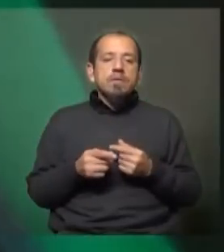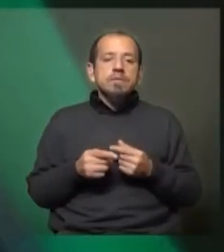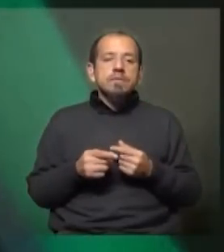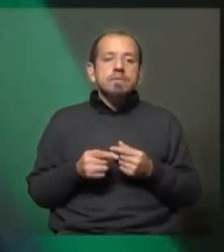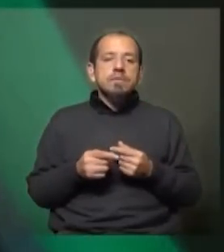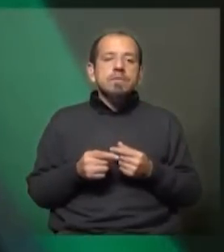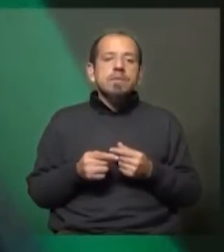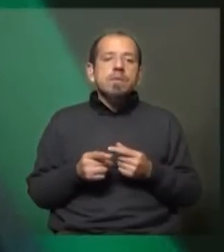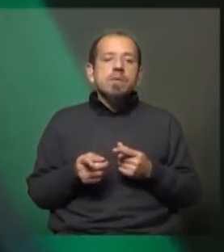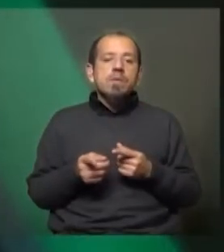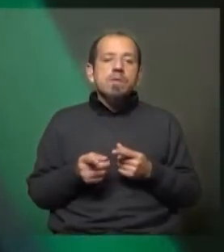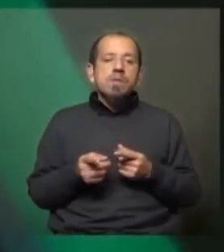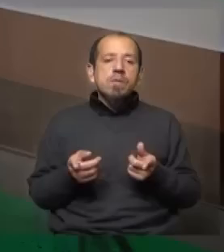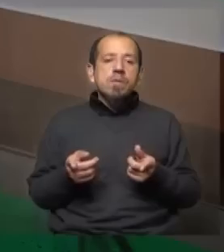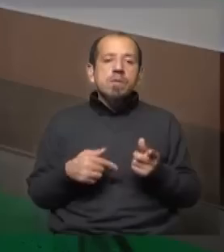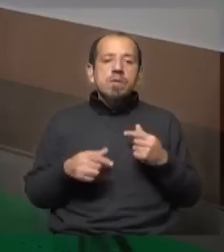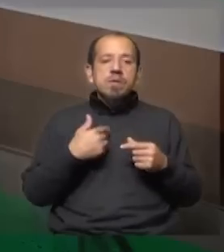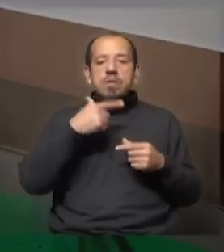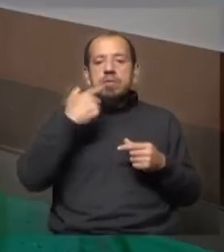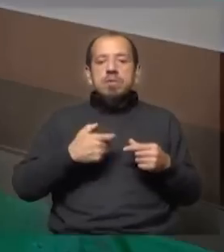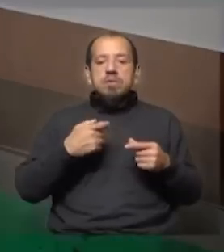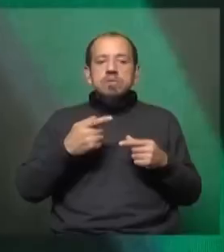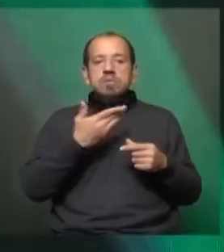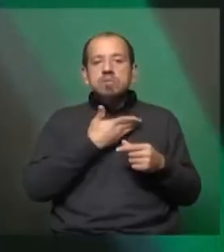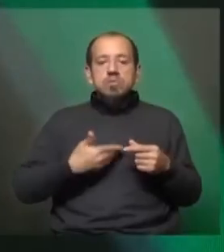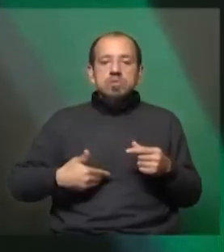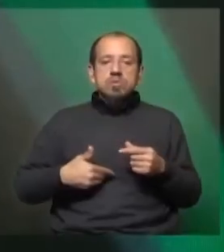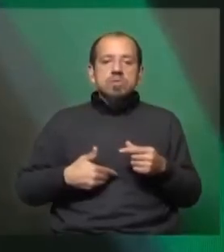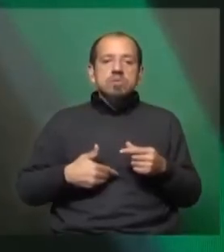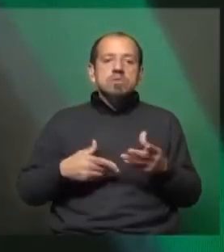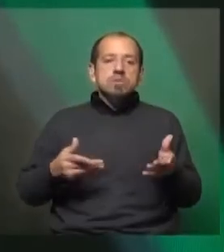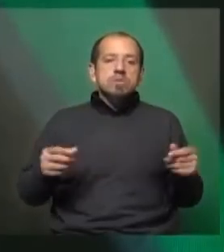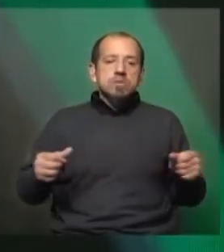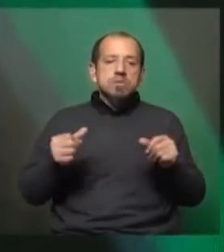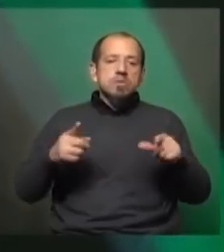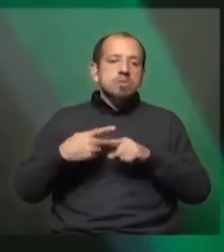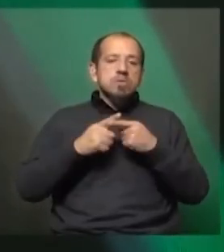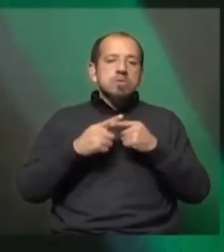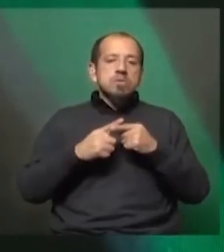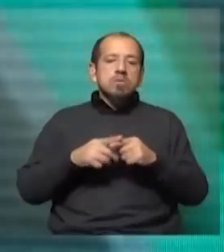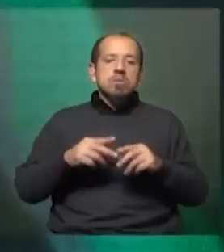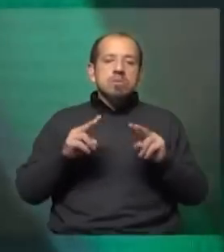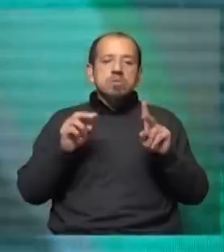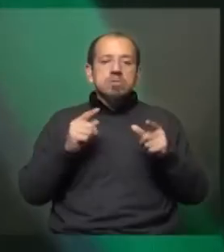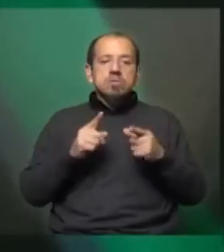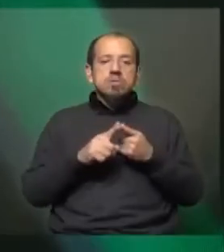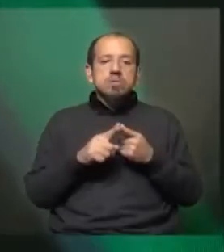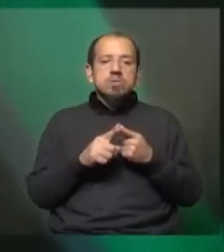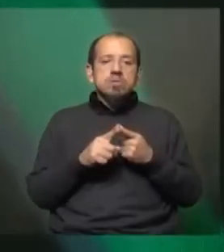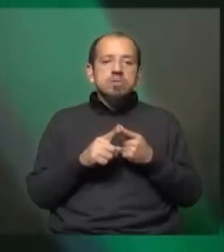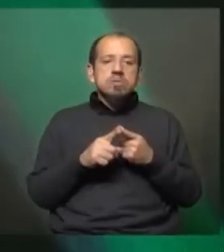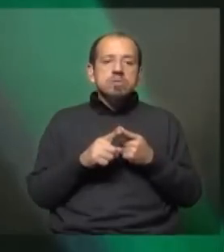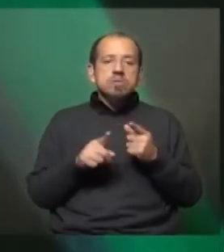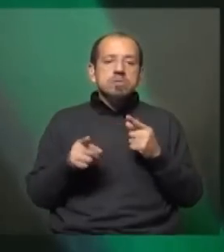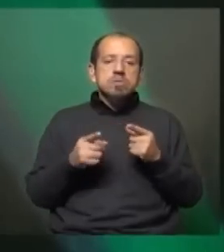decisión como bien decías más personal que de un gobierno que elabora y discute una cuestión como esta nada más y nada menos que